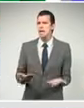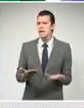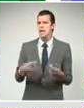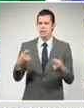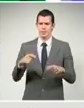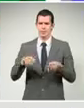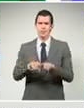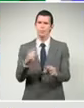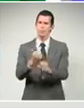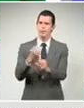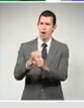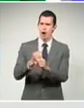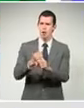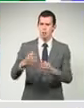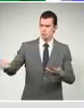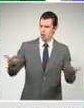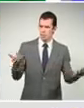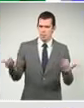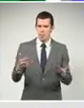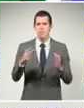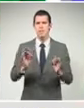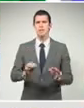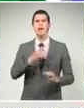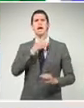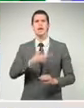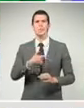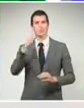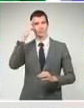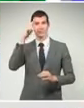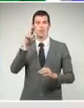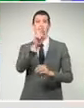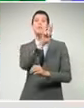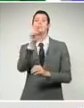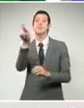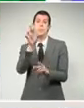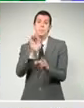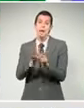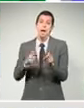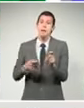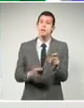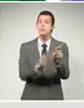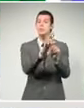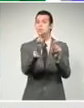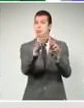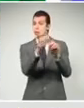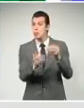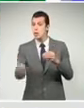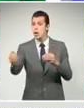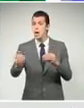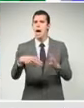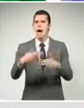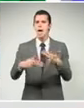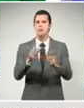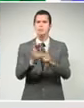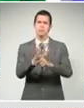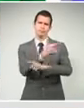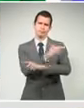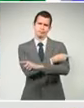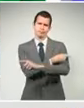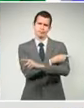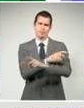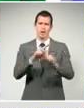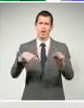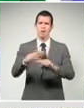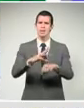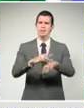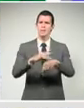cuando se hicieron aquellas campañas de vacunación contra la polio, en los cuales, los que ya tenemos años, recordamos el papel muy